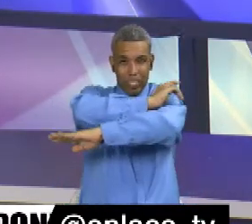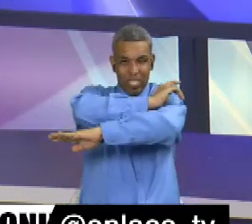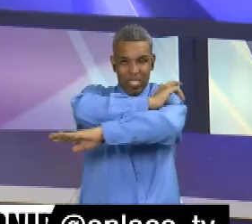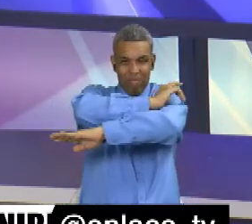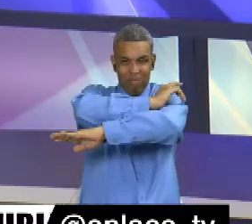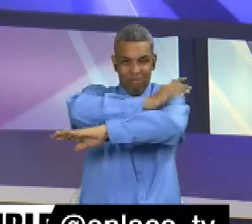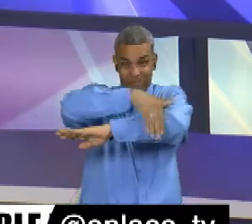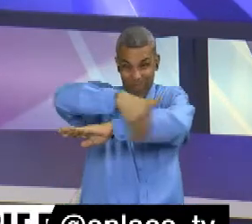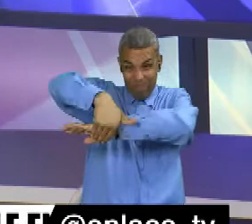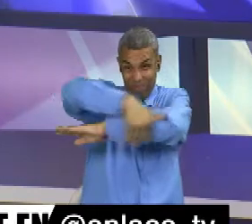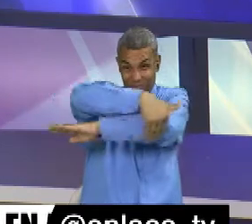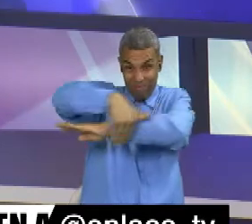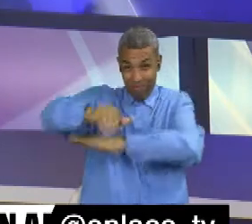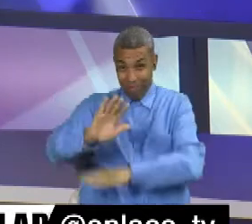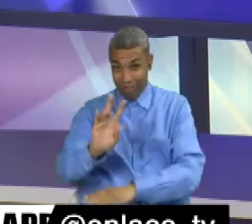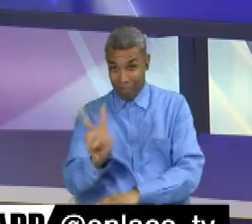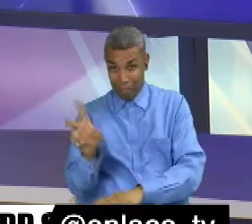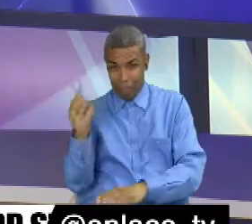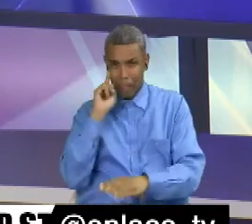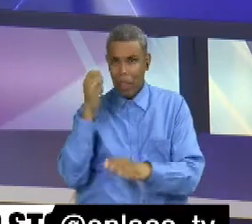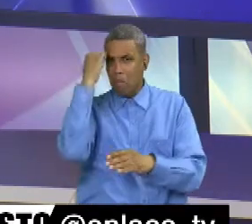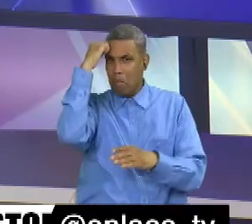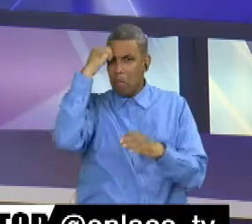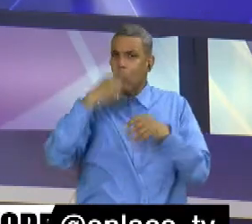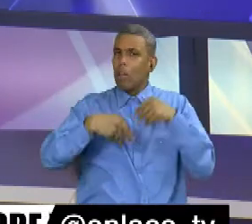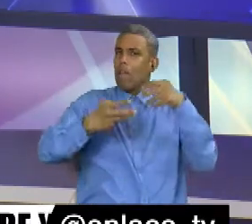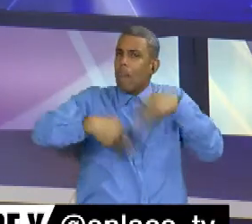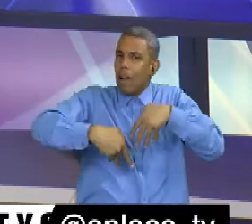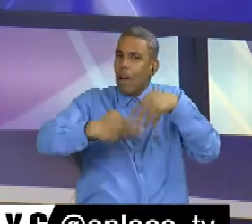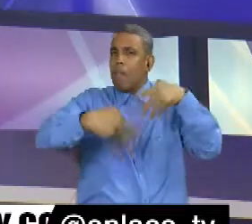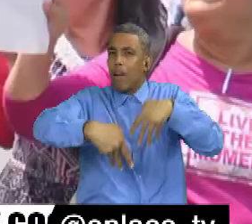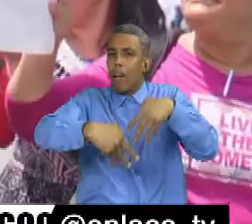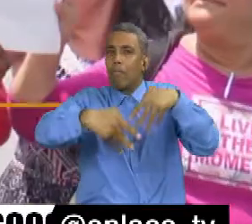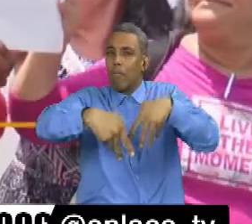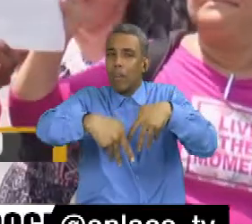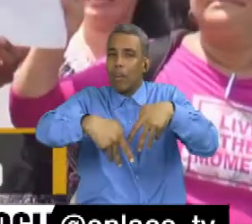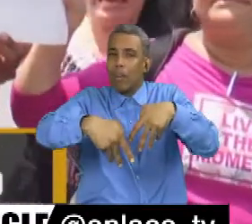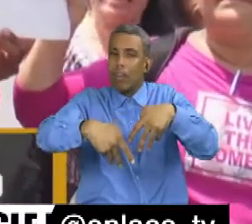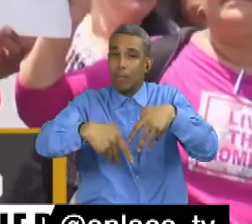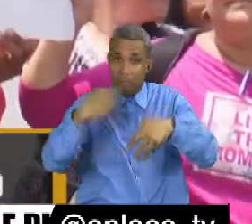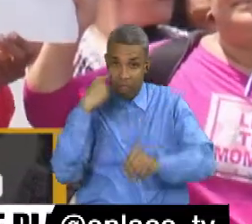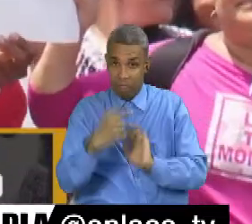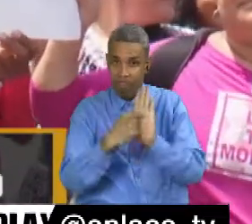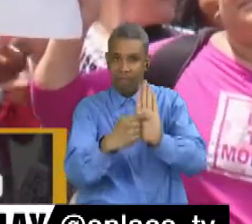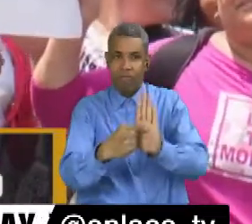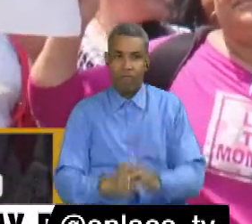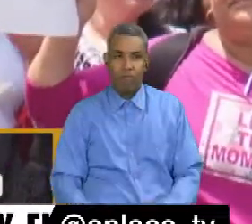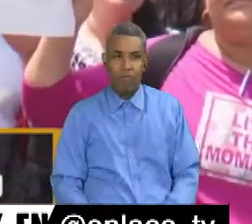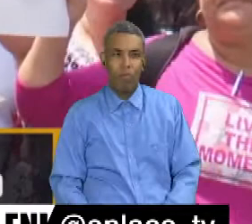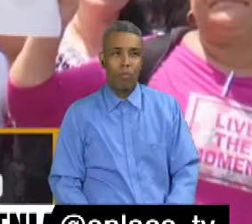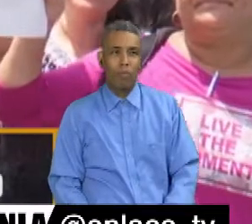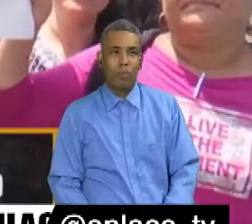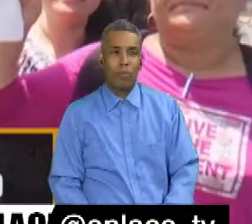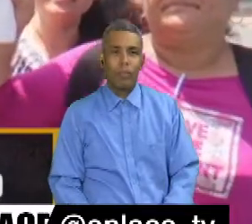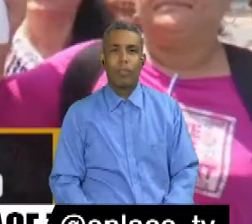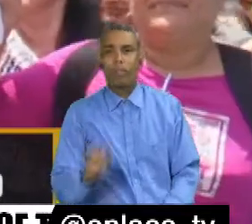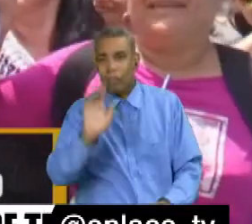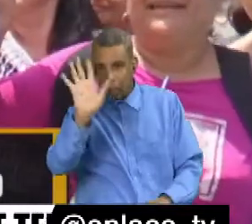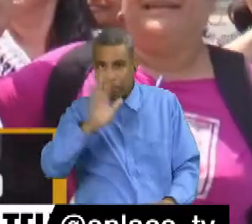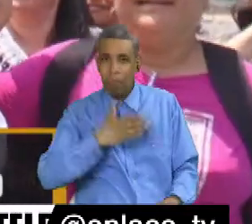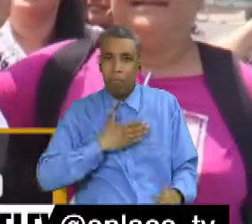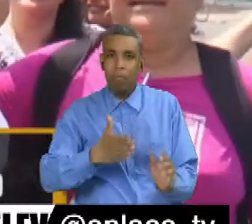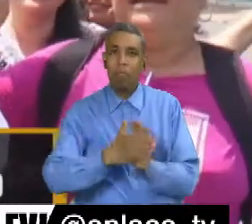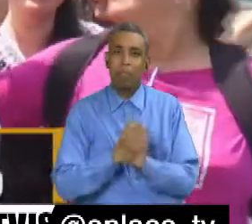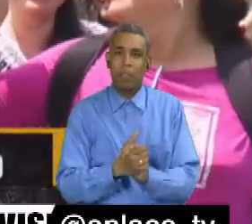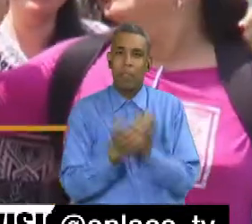Pedro Severiche con más información. Pedro, adelante, buenas tardes. Saludos, buenas tardes, compañeros en estudios, amable teleaudiencia de Enlace Noticias. A esta